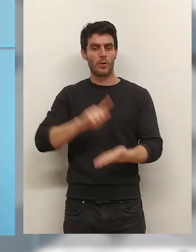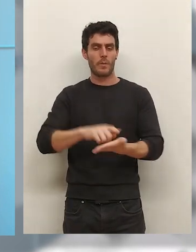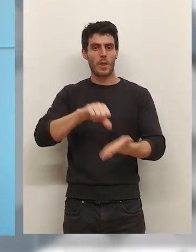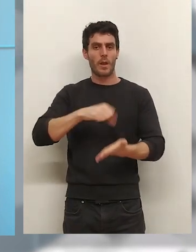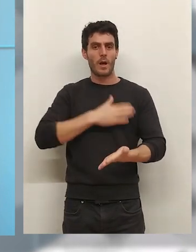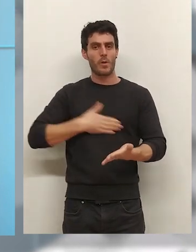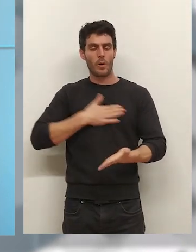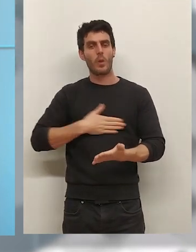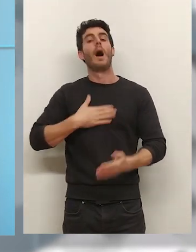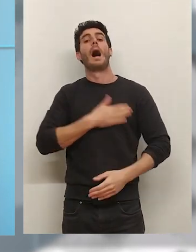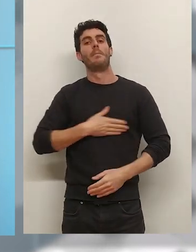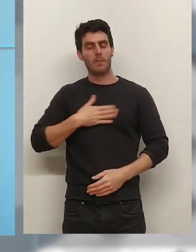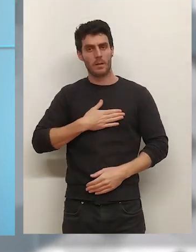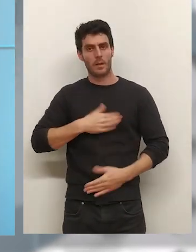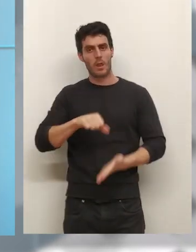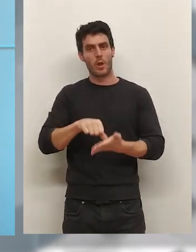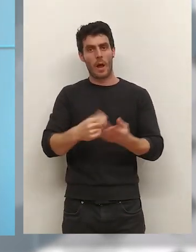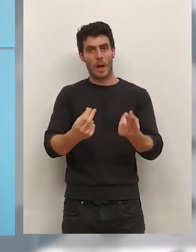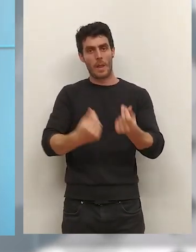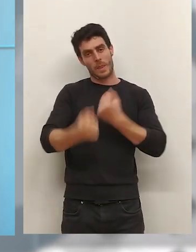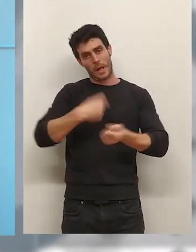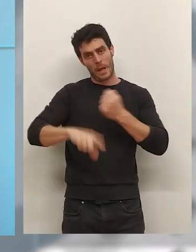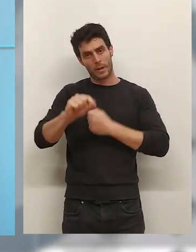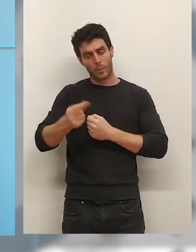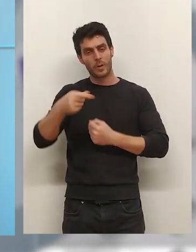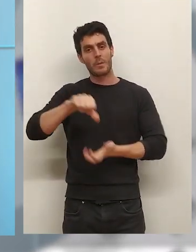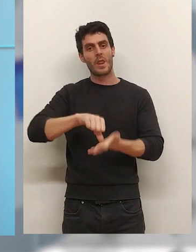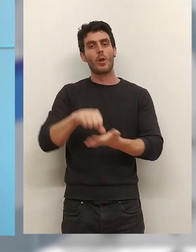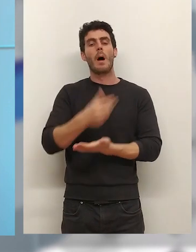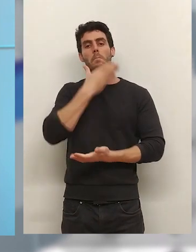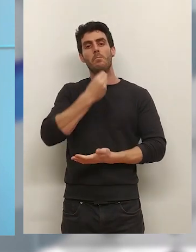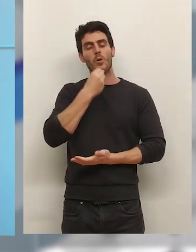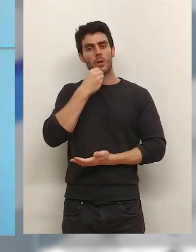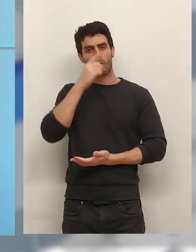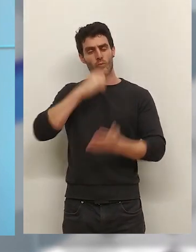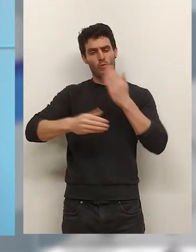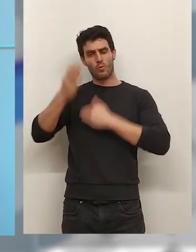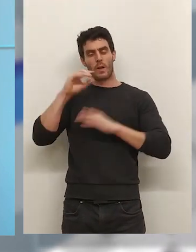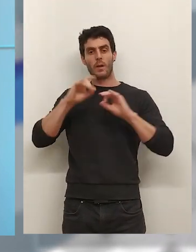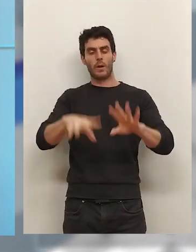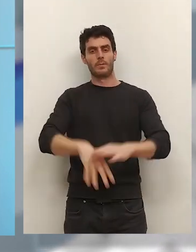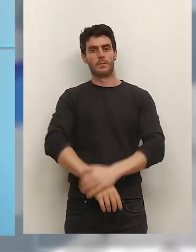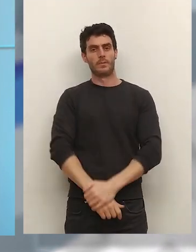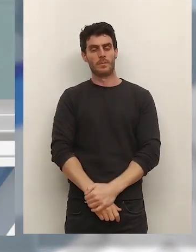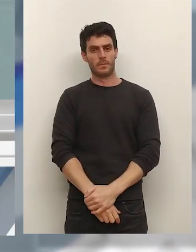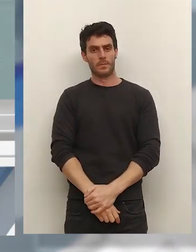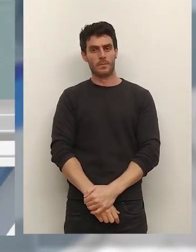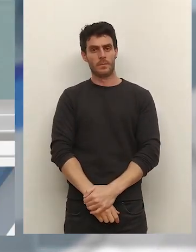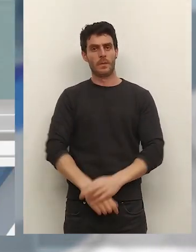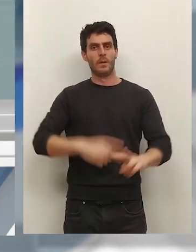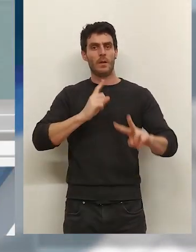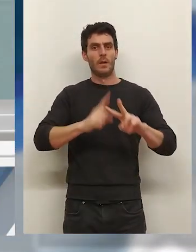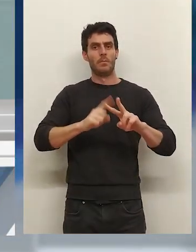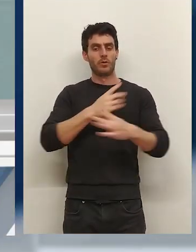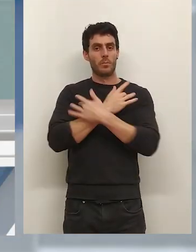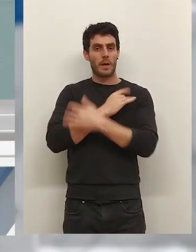ser una ciudad cómoda, una ciudad amable, una ciudad económica y una ciudad bonita como era no hace tanto.